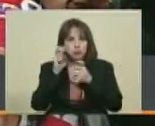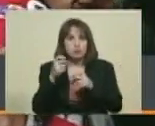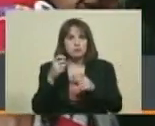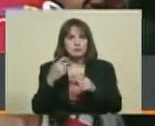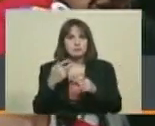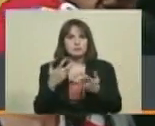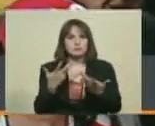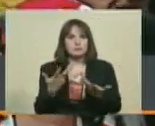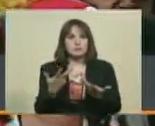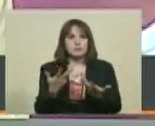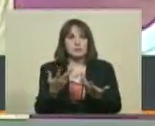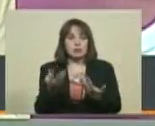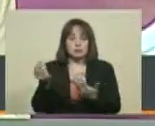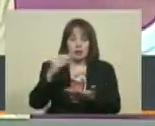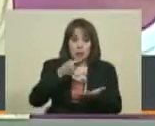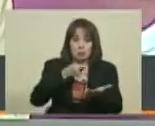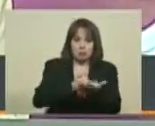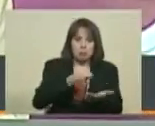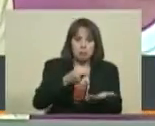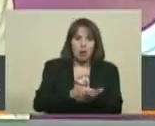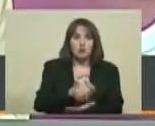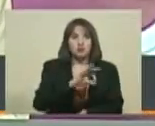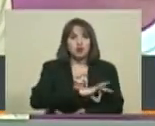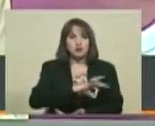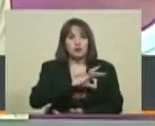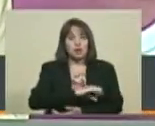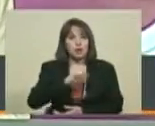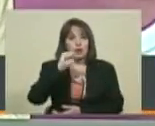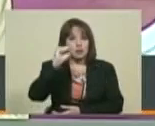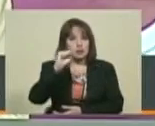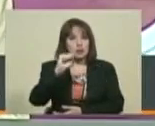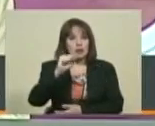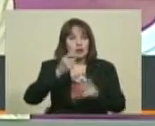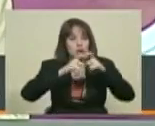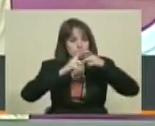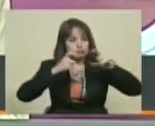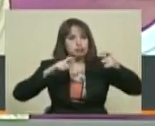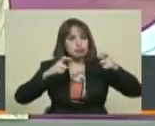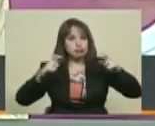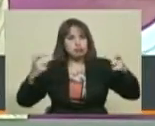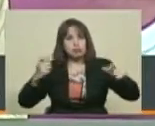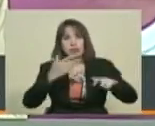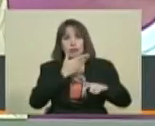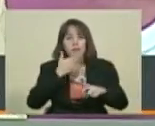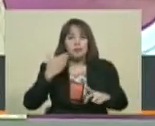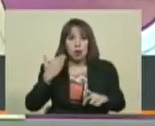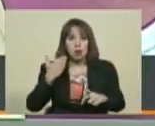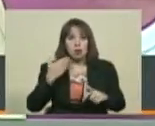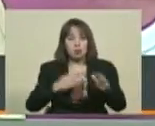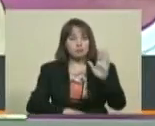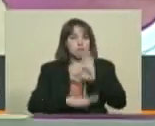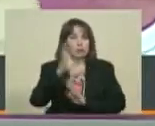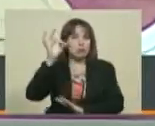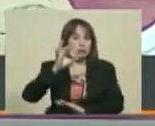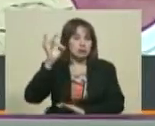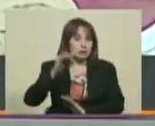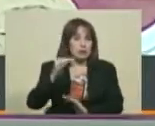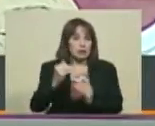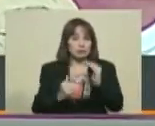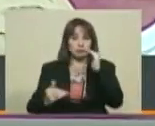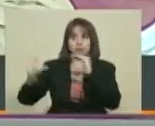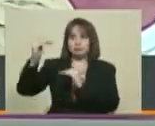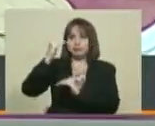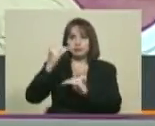que llevó a que la inversión social se multiplicara de manera exponencial y